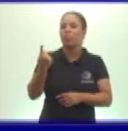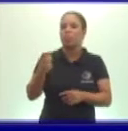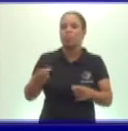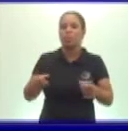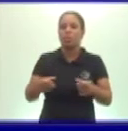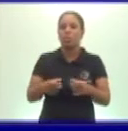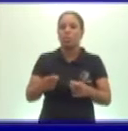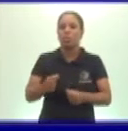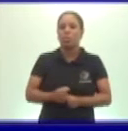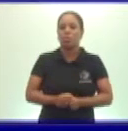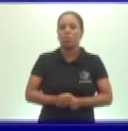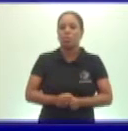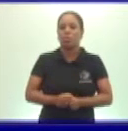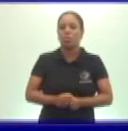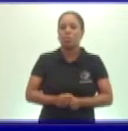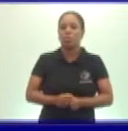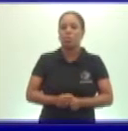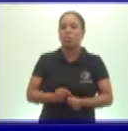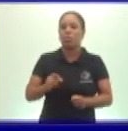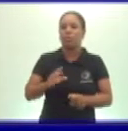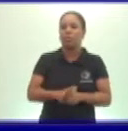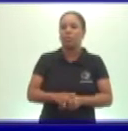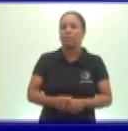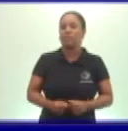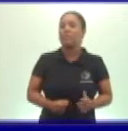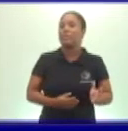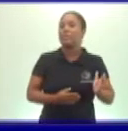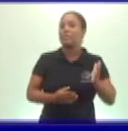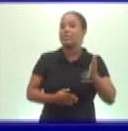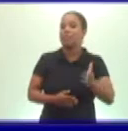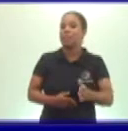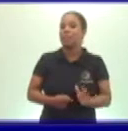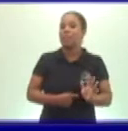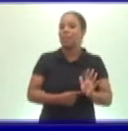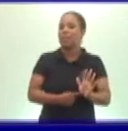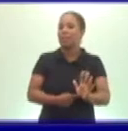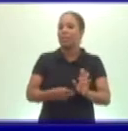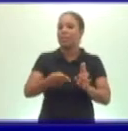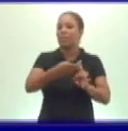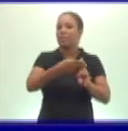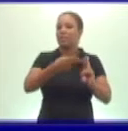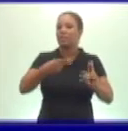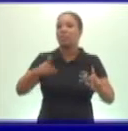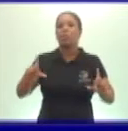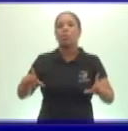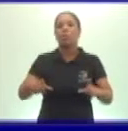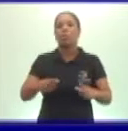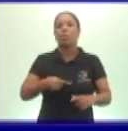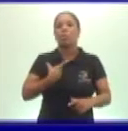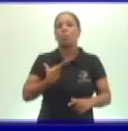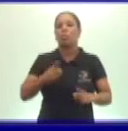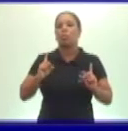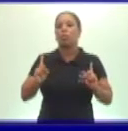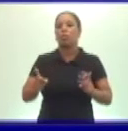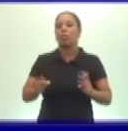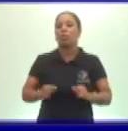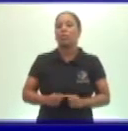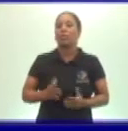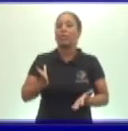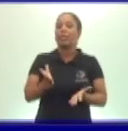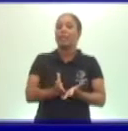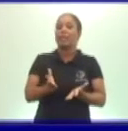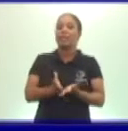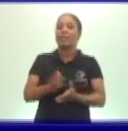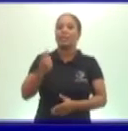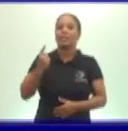unidad lleva a la presentación de la asignatura Cultura Política. Y en la clase 1 ustedes